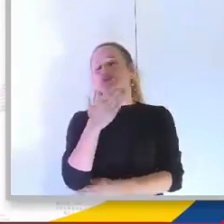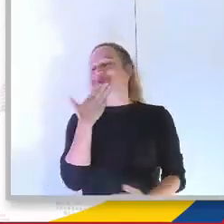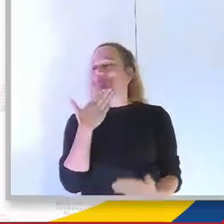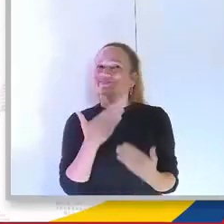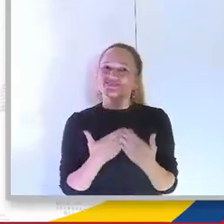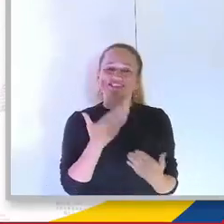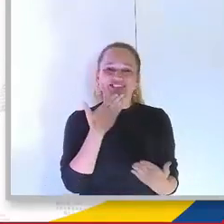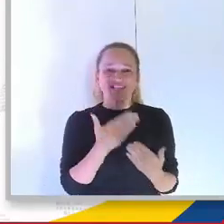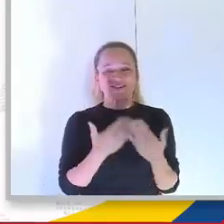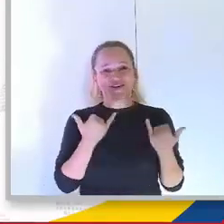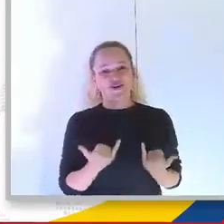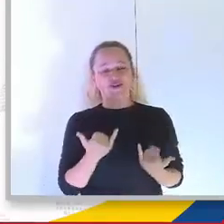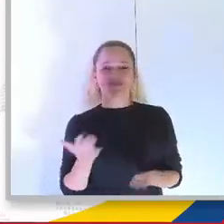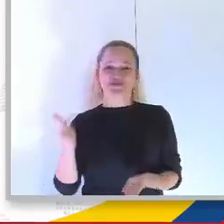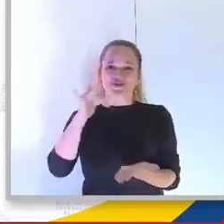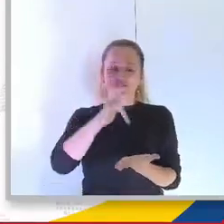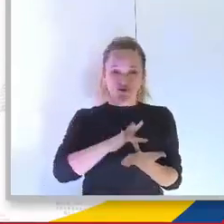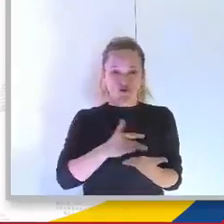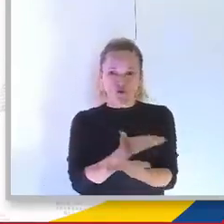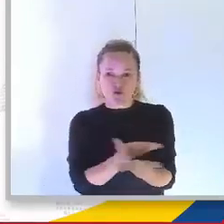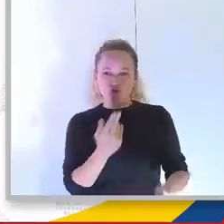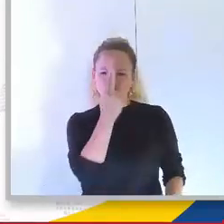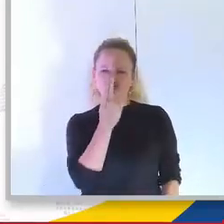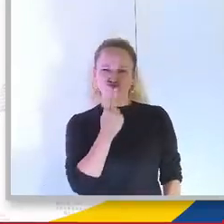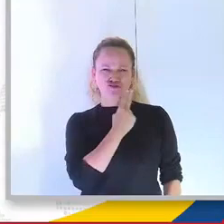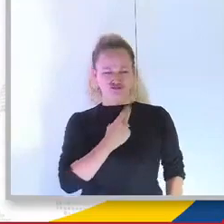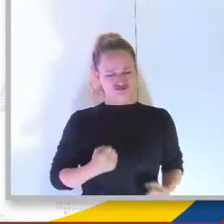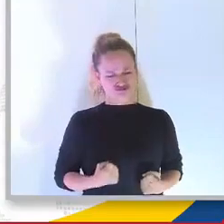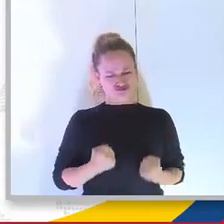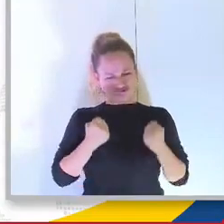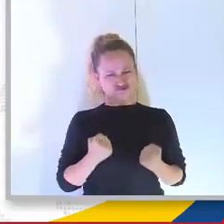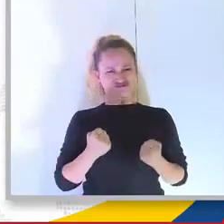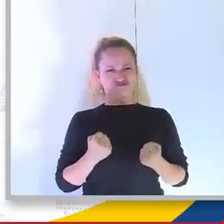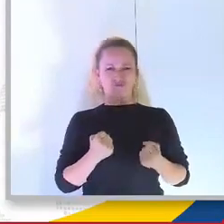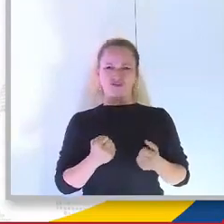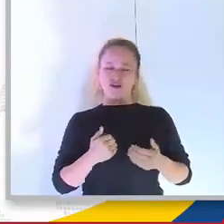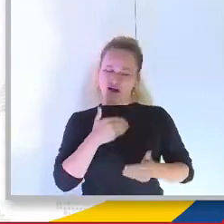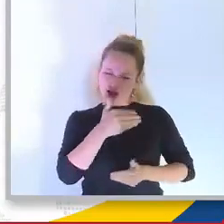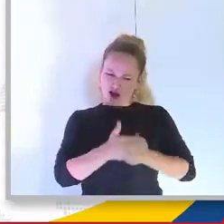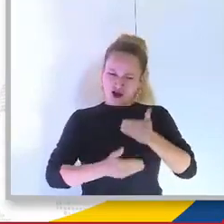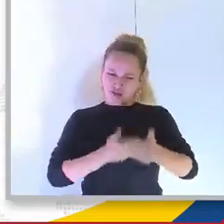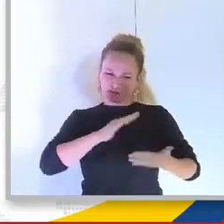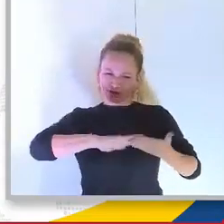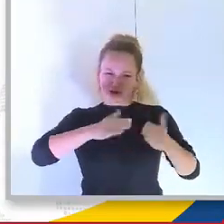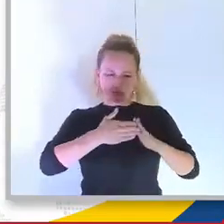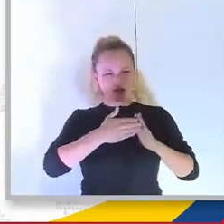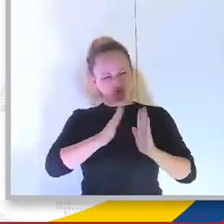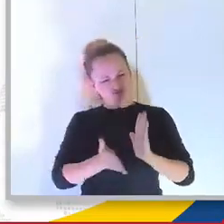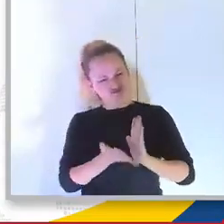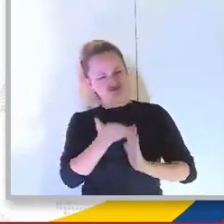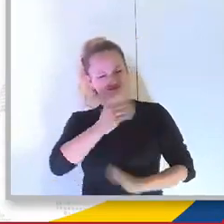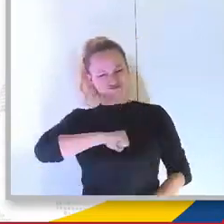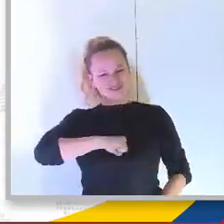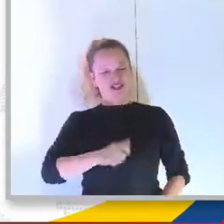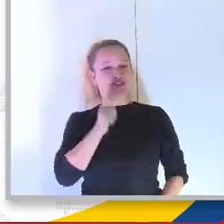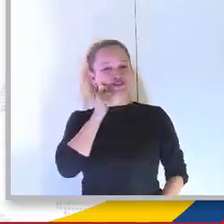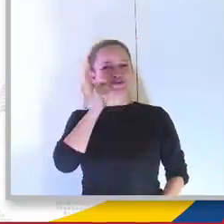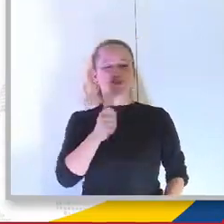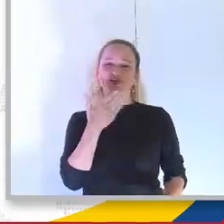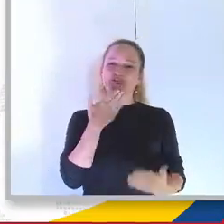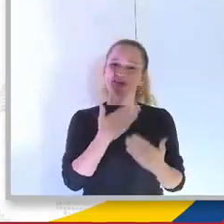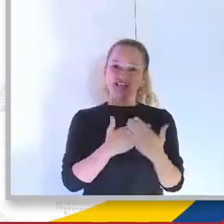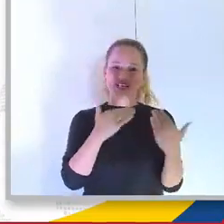gusto de estar aquí con gente tan comprometida por la construcción de la paz y los derechos humanos. Entonces, gracias